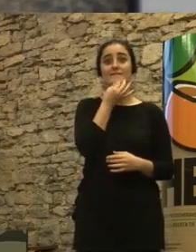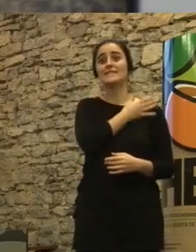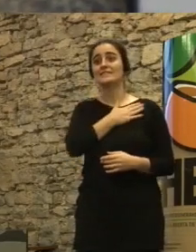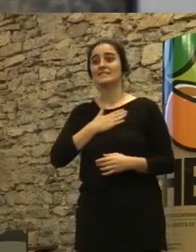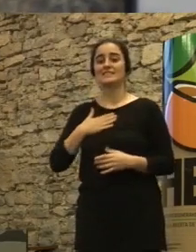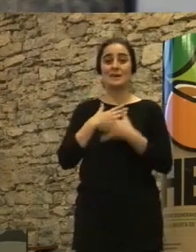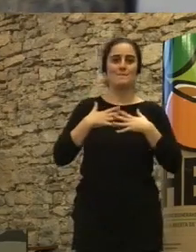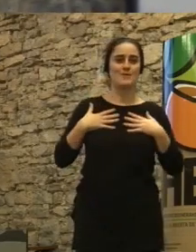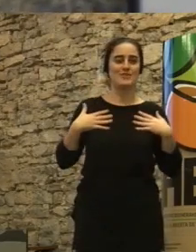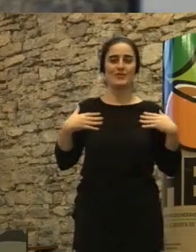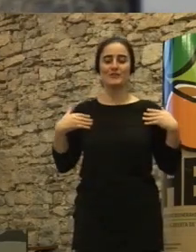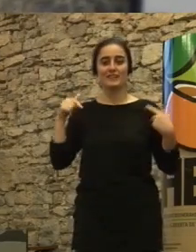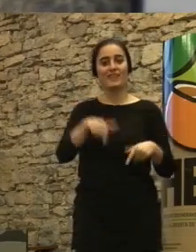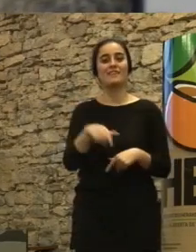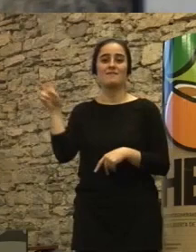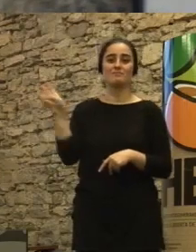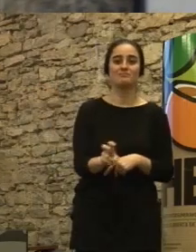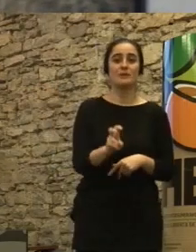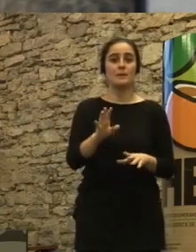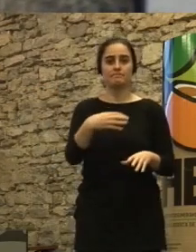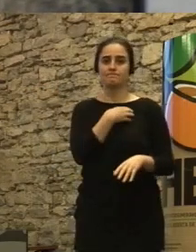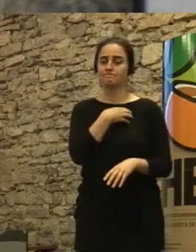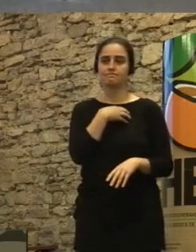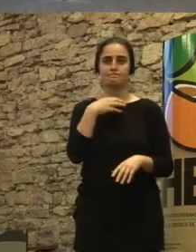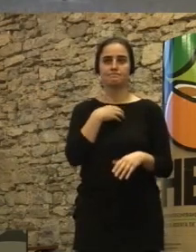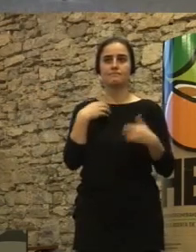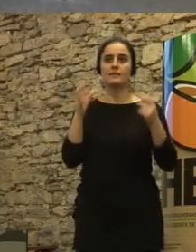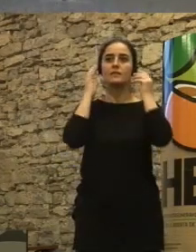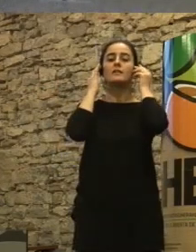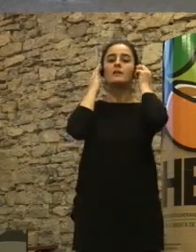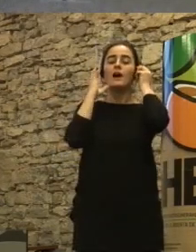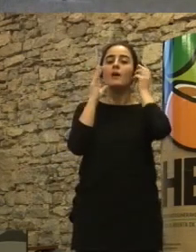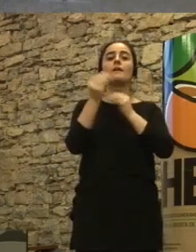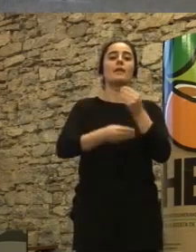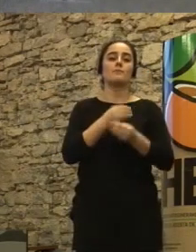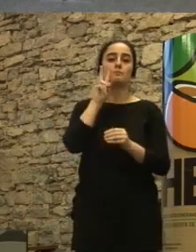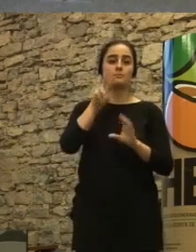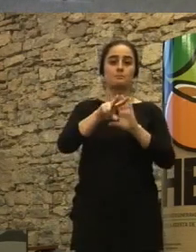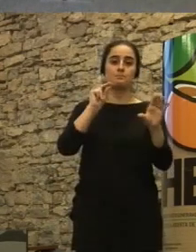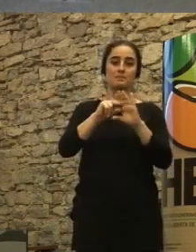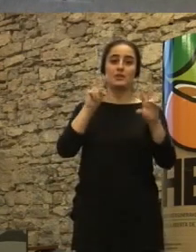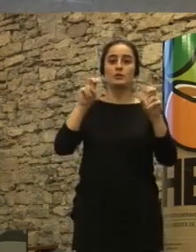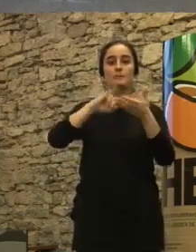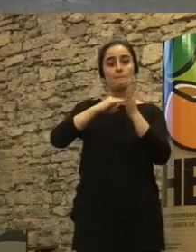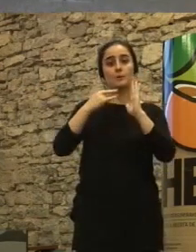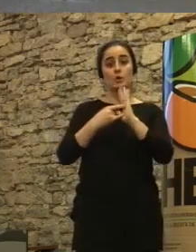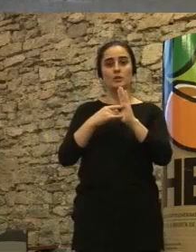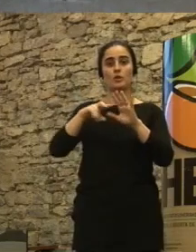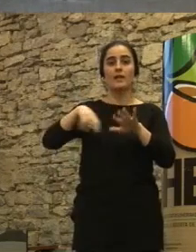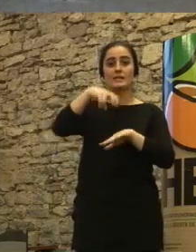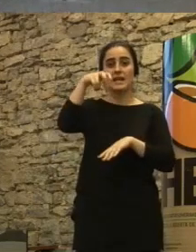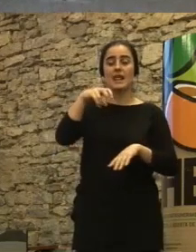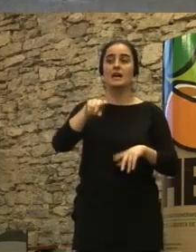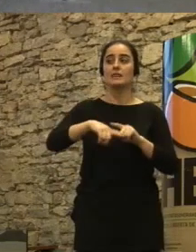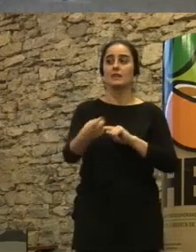y muy emocionada de poder venir a Vitoria, pero no podía. Así que lo que vamos a hacer ahora es ver un pequeño vídeo sobre el proyecto de la escalera y